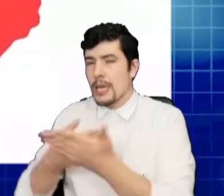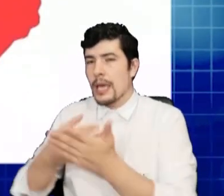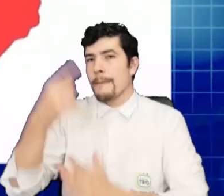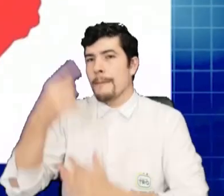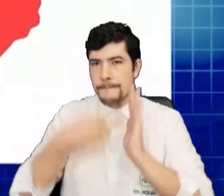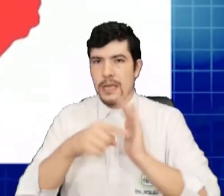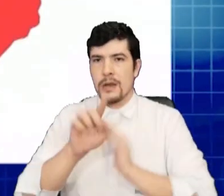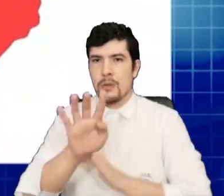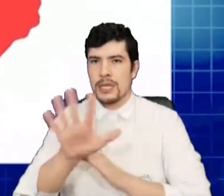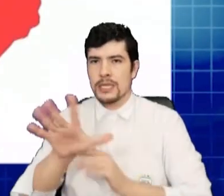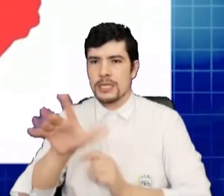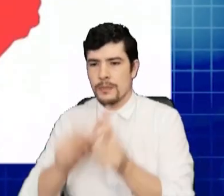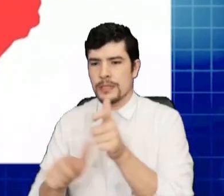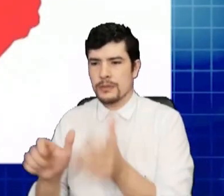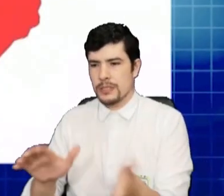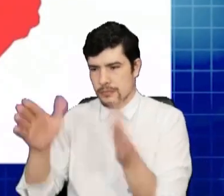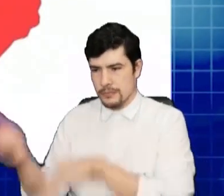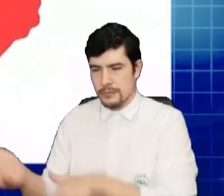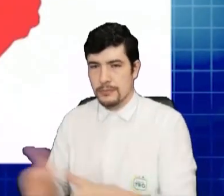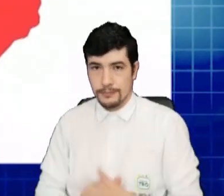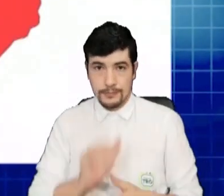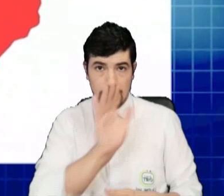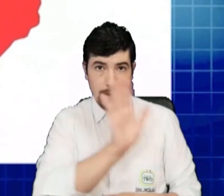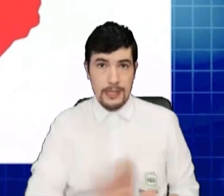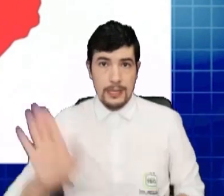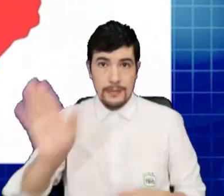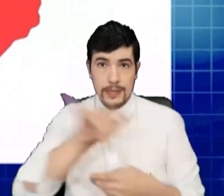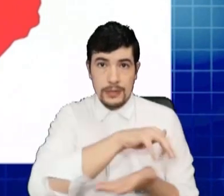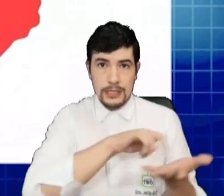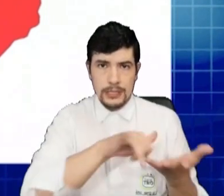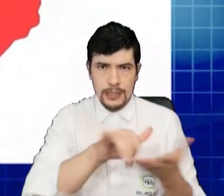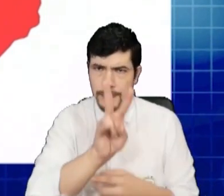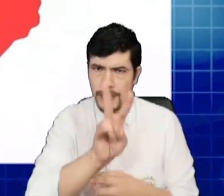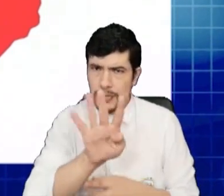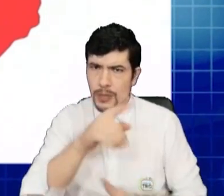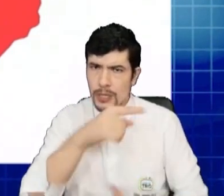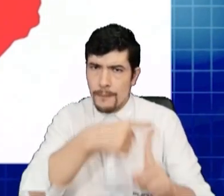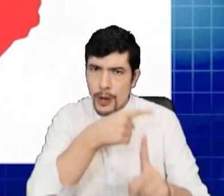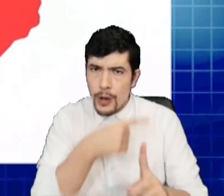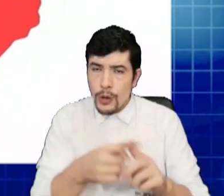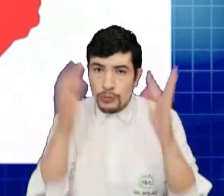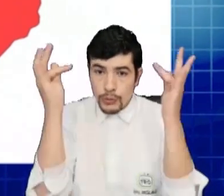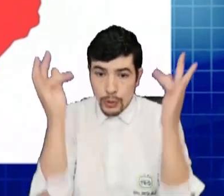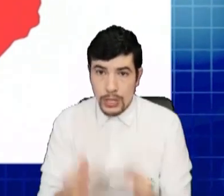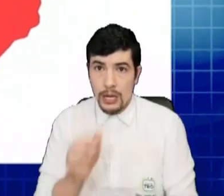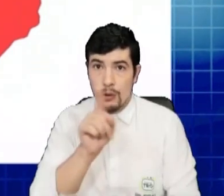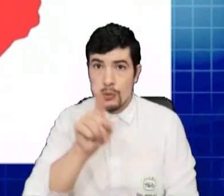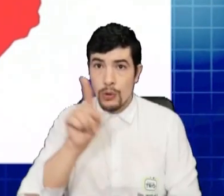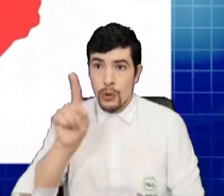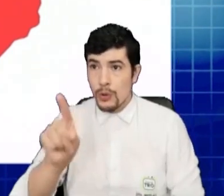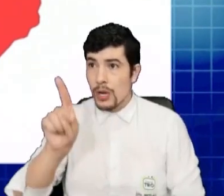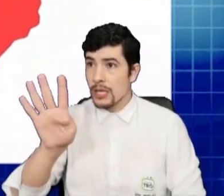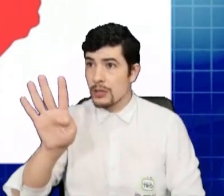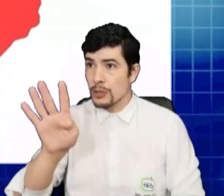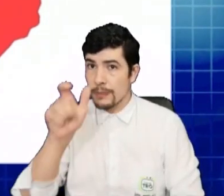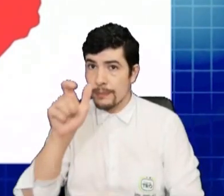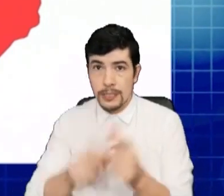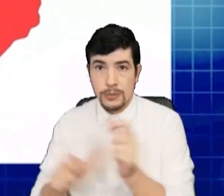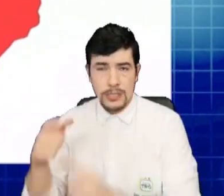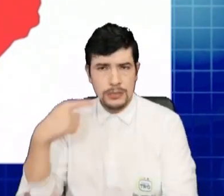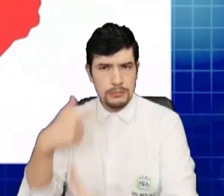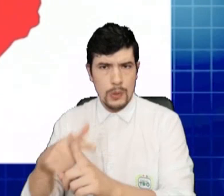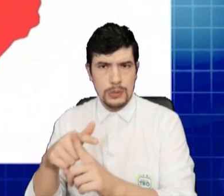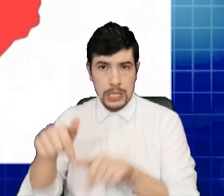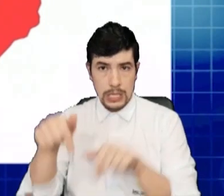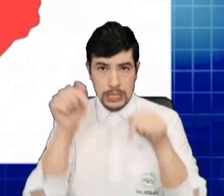departamento de santander se confirman 24 nuevos casos dando un total de 114 de los cuales 65 son